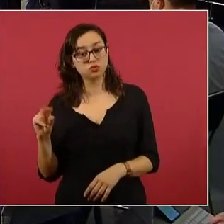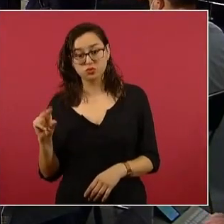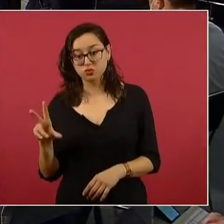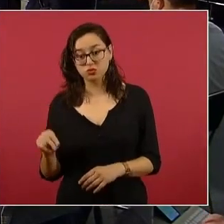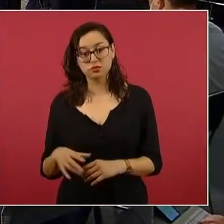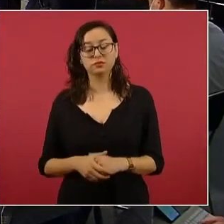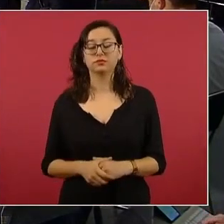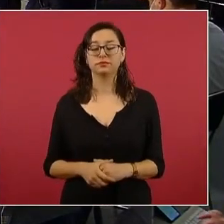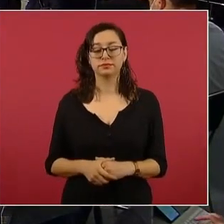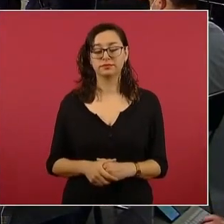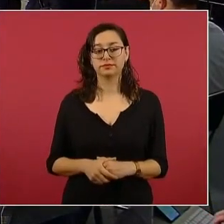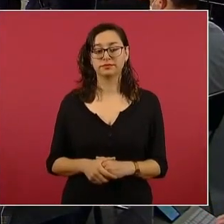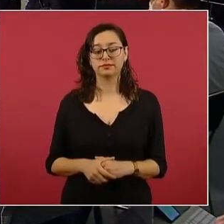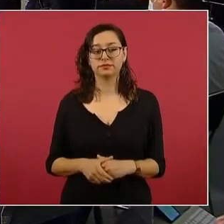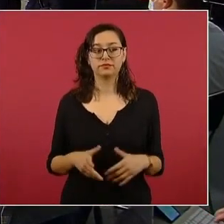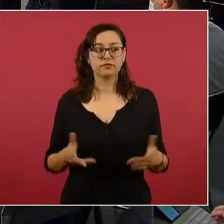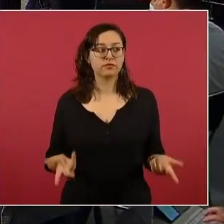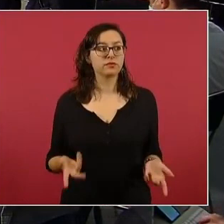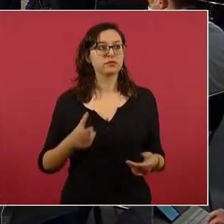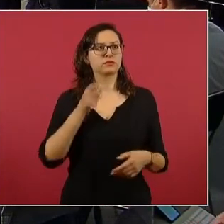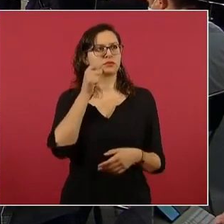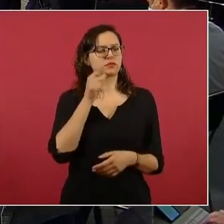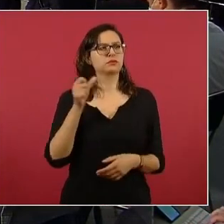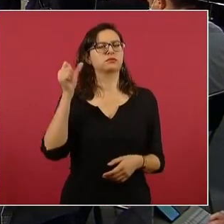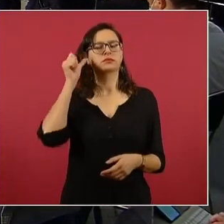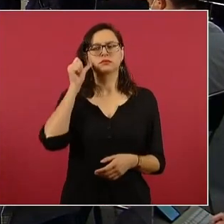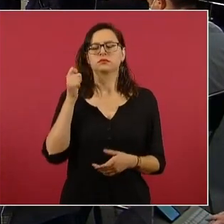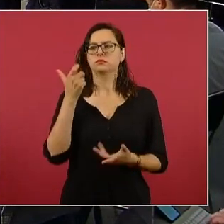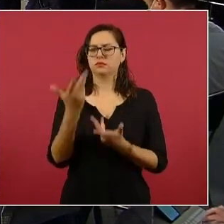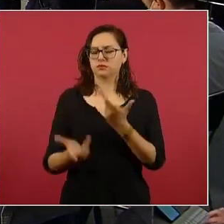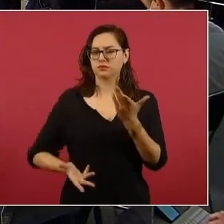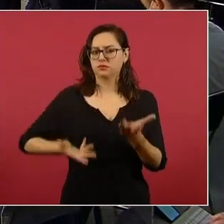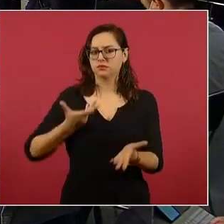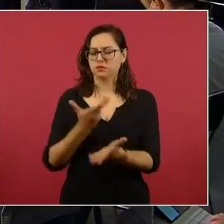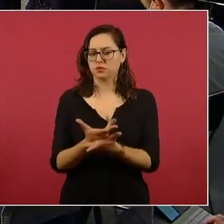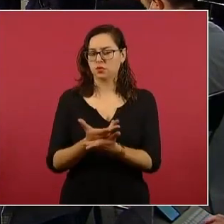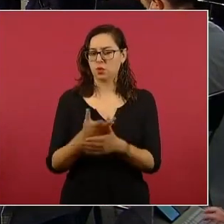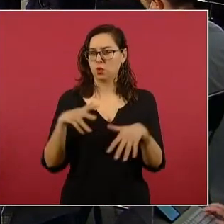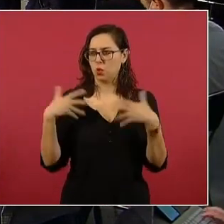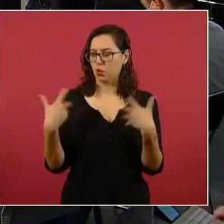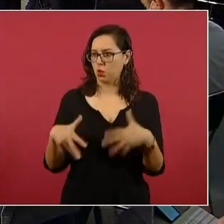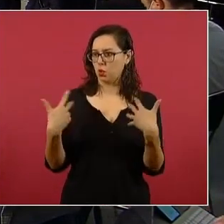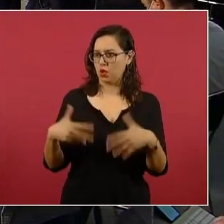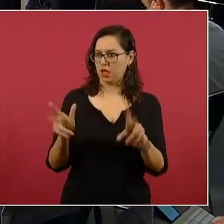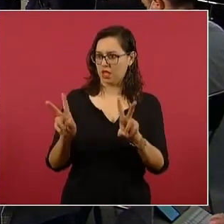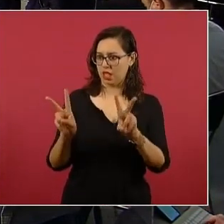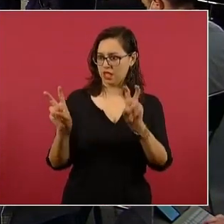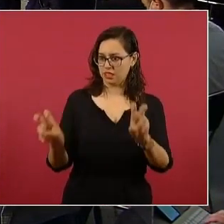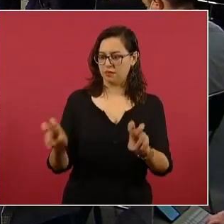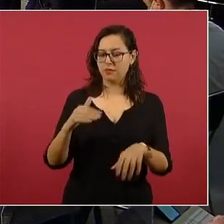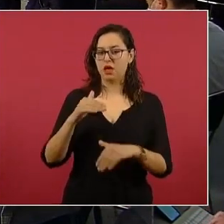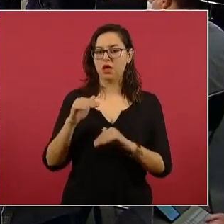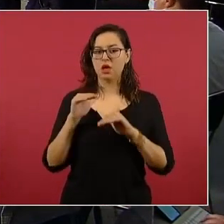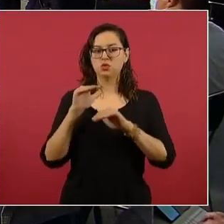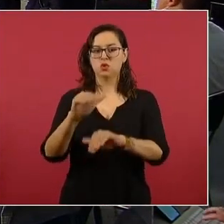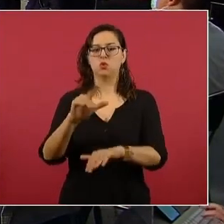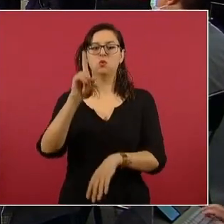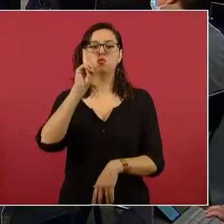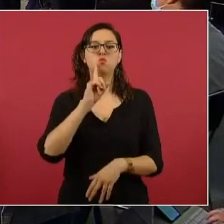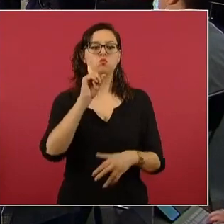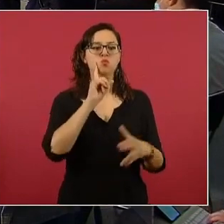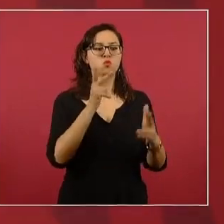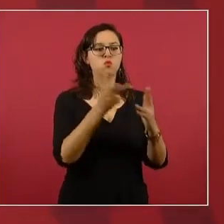declaraciones, una propuesta muy avanzada para enfrentar el feminicidio,